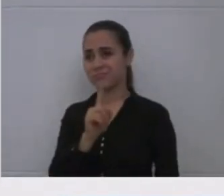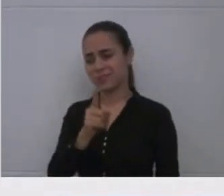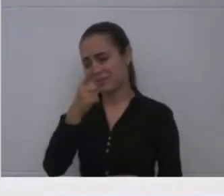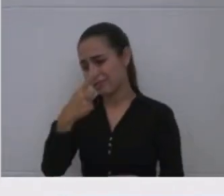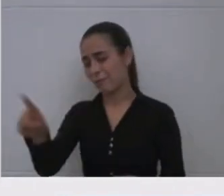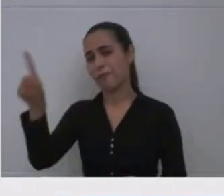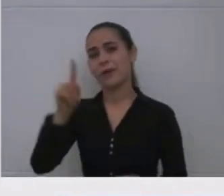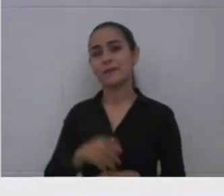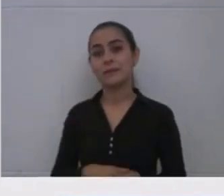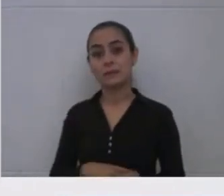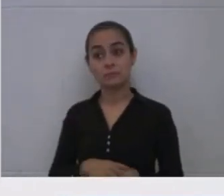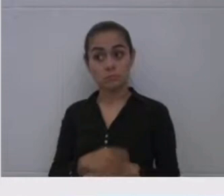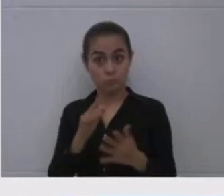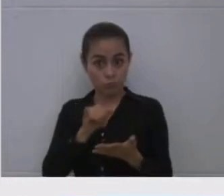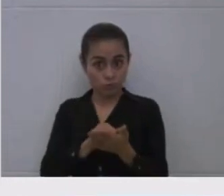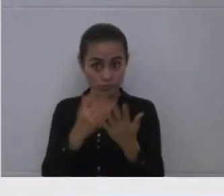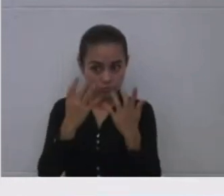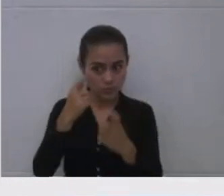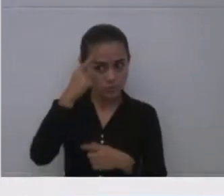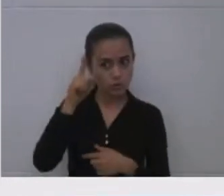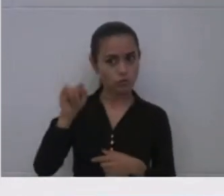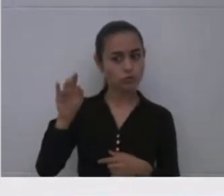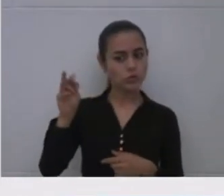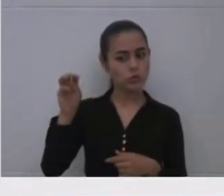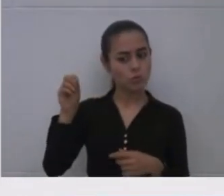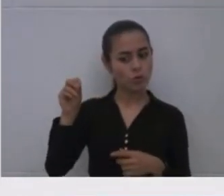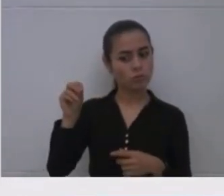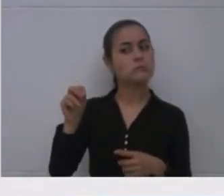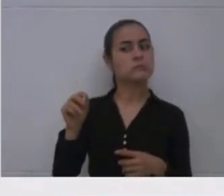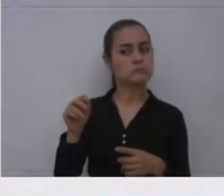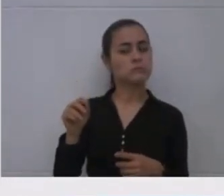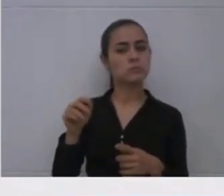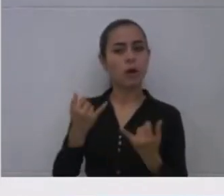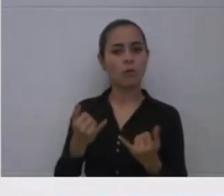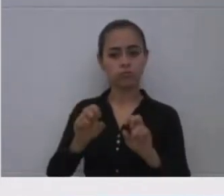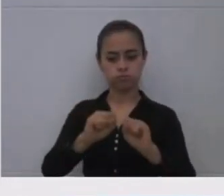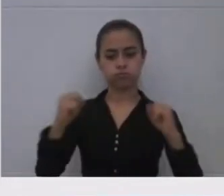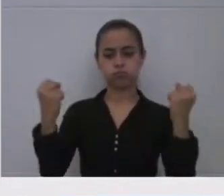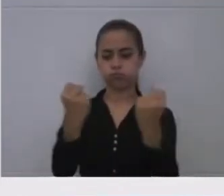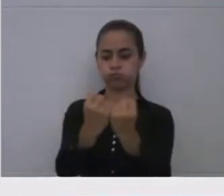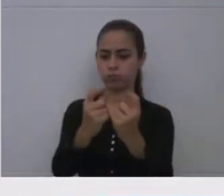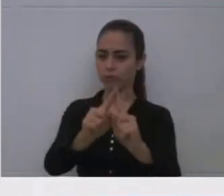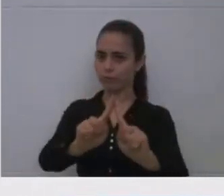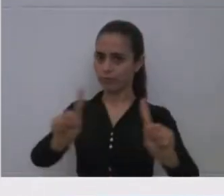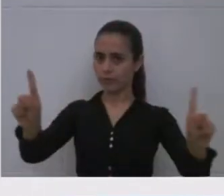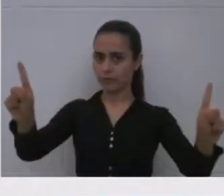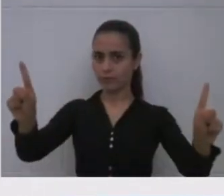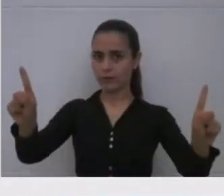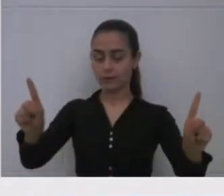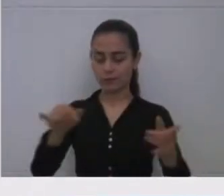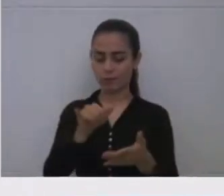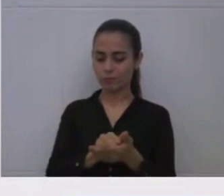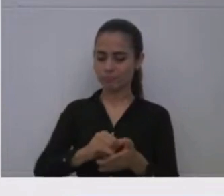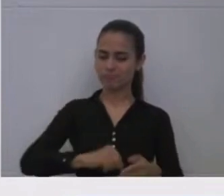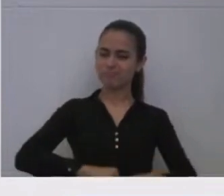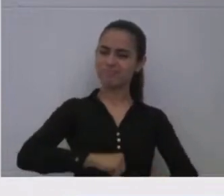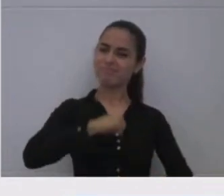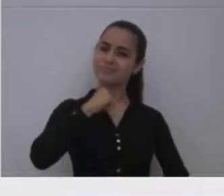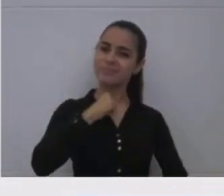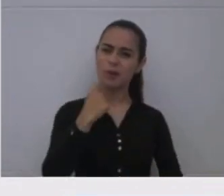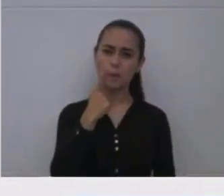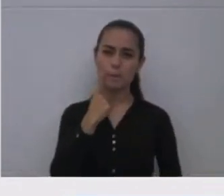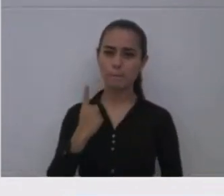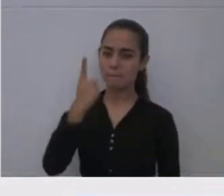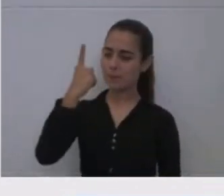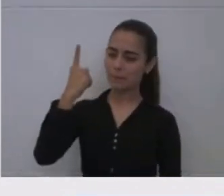es que lo logramos, y si lo logramos sería una gran gesta, y tendríamos que sentirnos muy orgullosos de que por primera vez